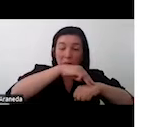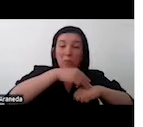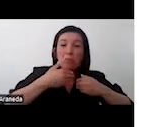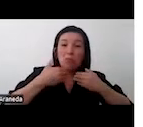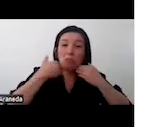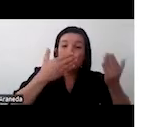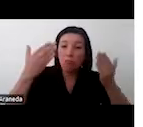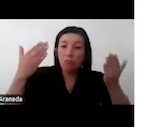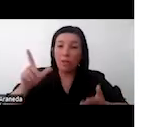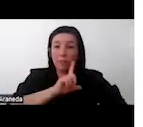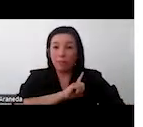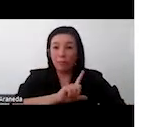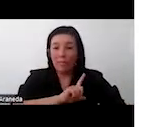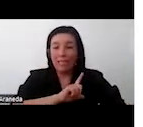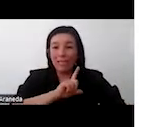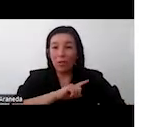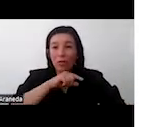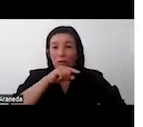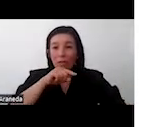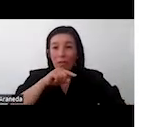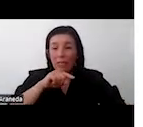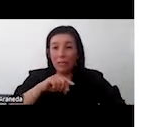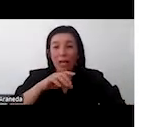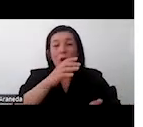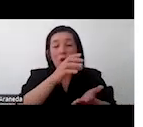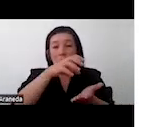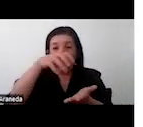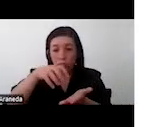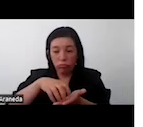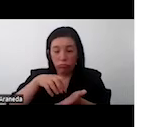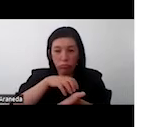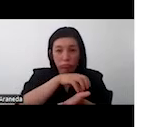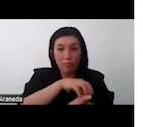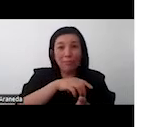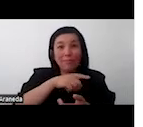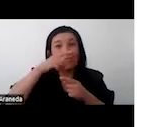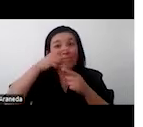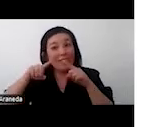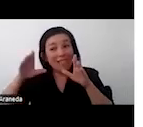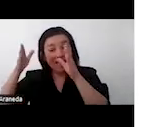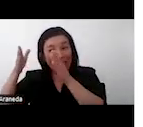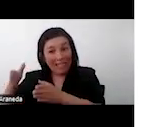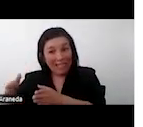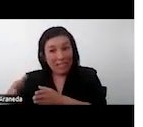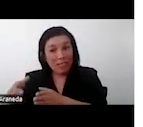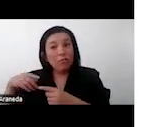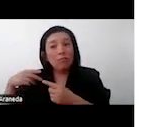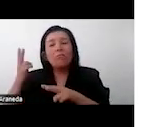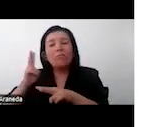entre liceos de las comunas mencionadas. En este caso, lo que hicimos,